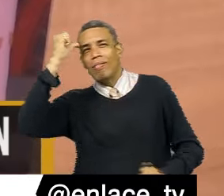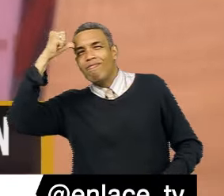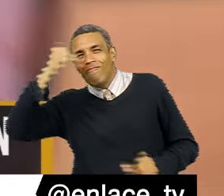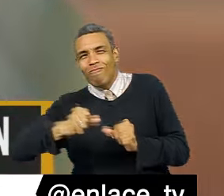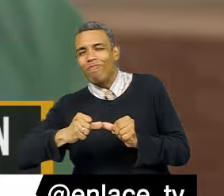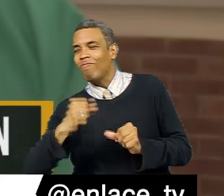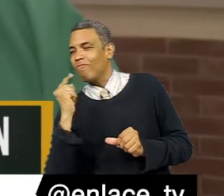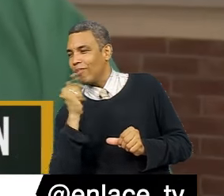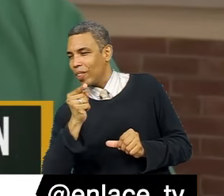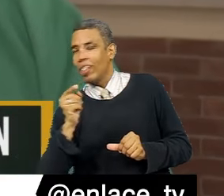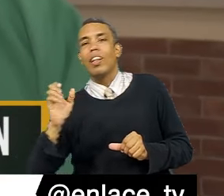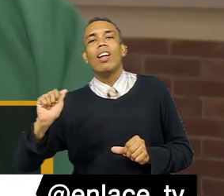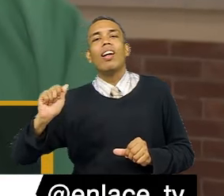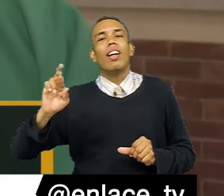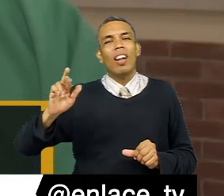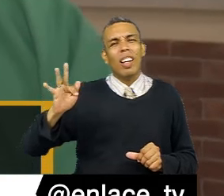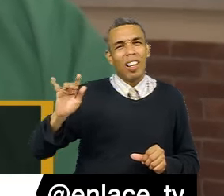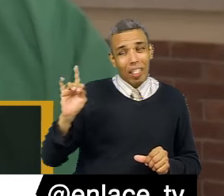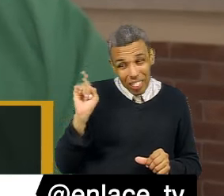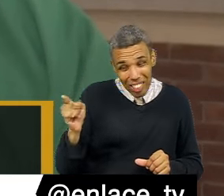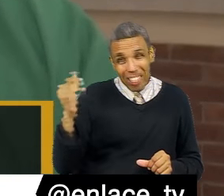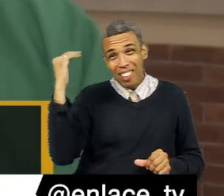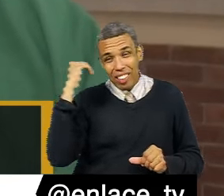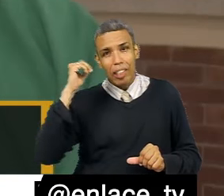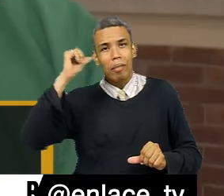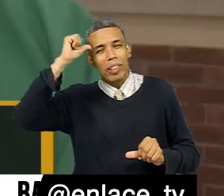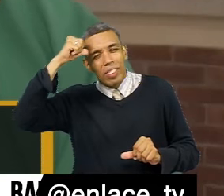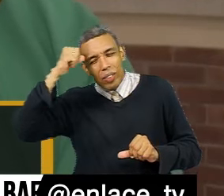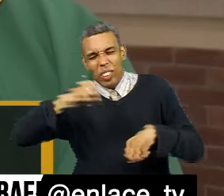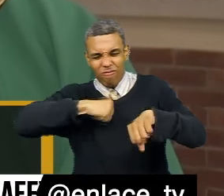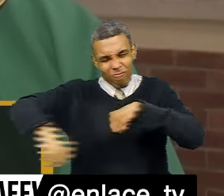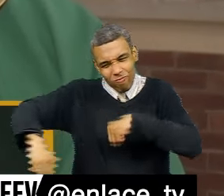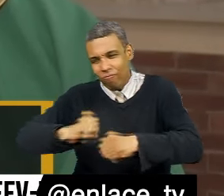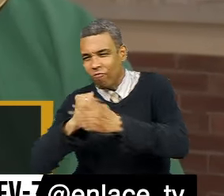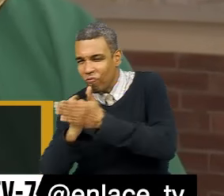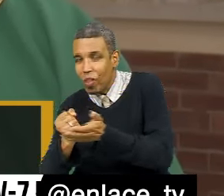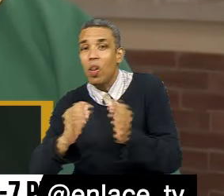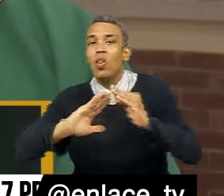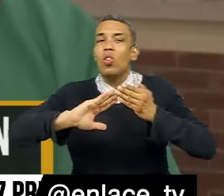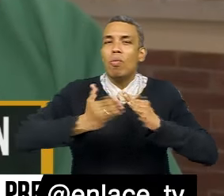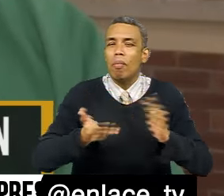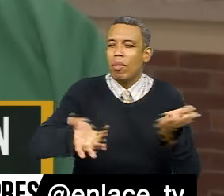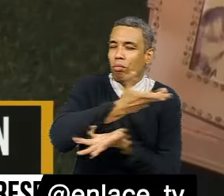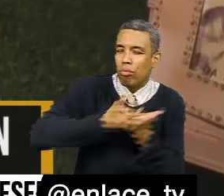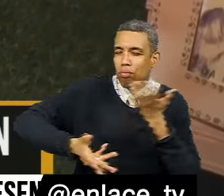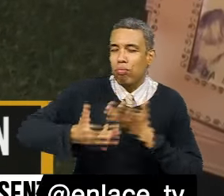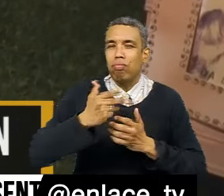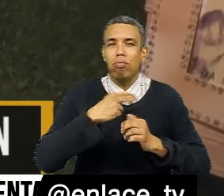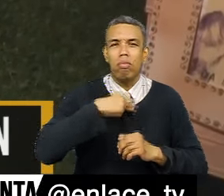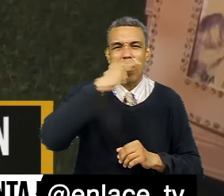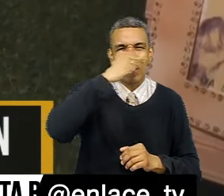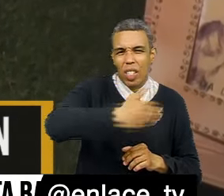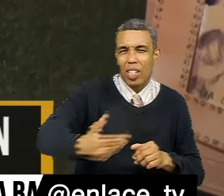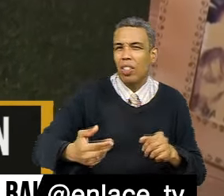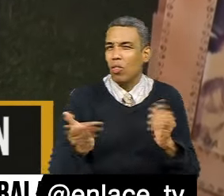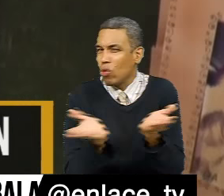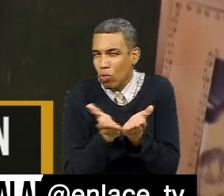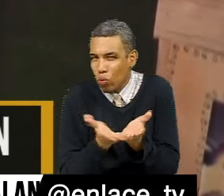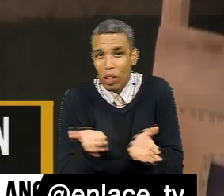era traer, evocar aquellos momentos en el que el padre Arturo compartió con padres de familia, con estudiantes, con